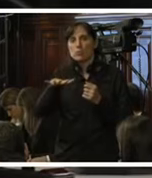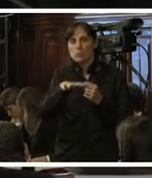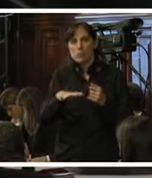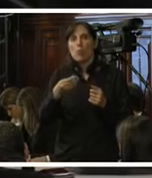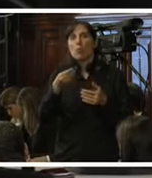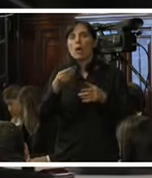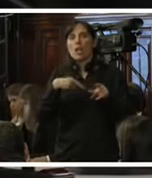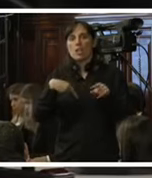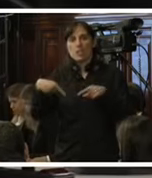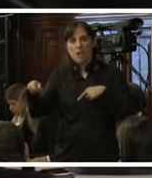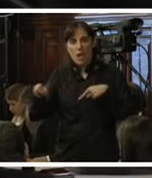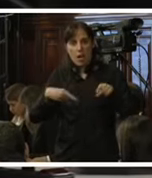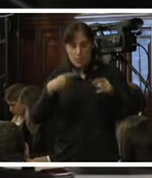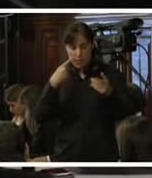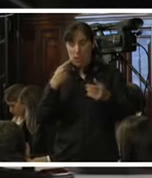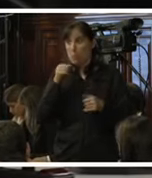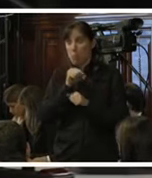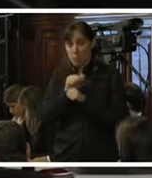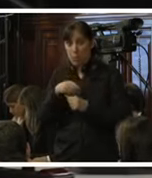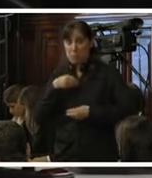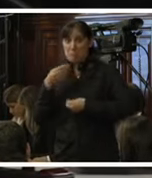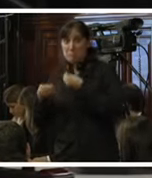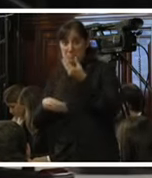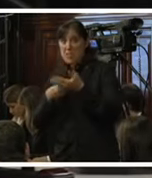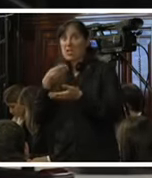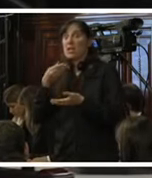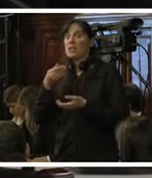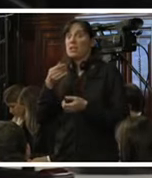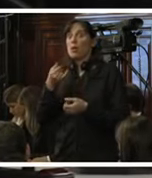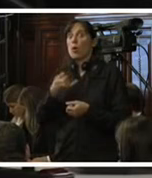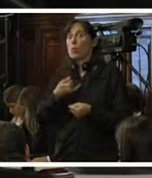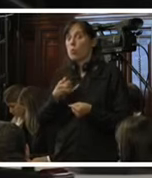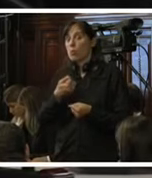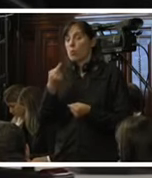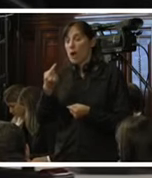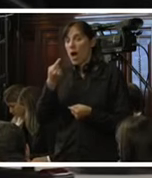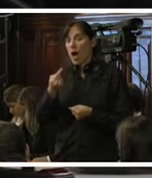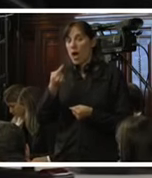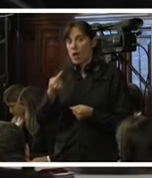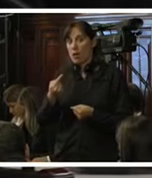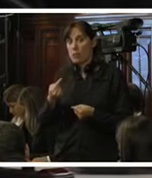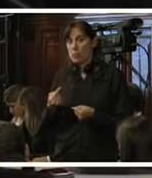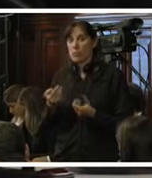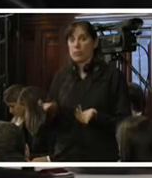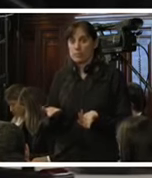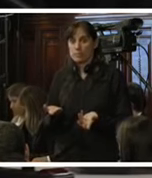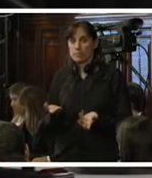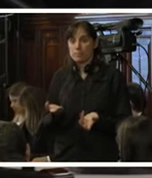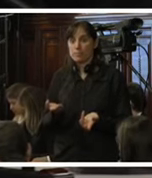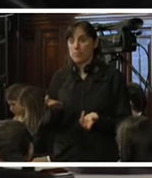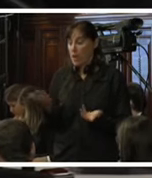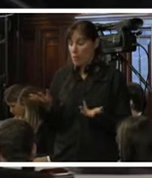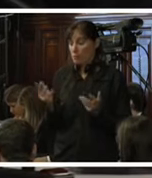que se están llevando adelante en las unidades especializadas. De hecho, en la oportunidad me acompaña la relatora de